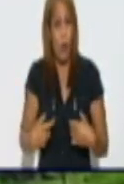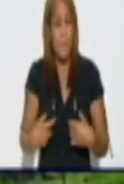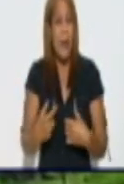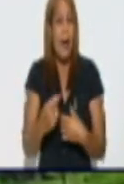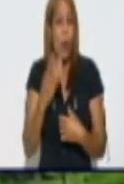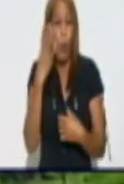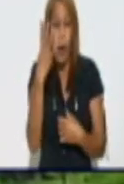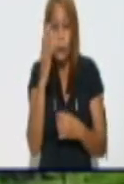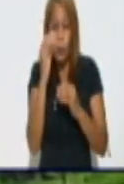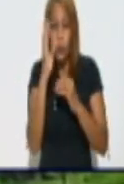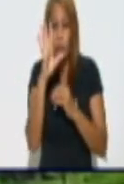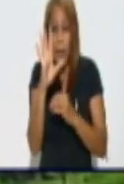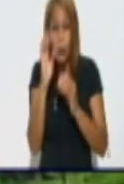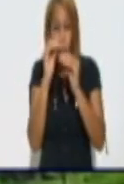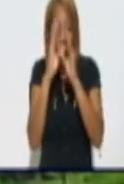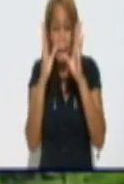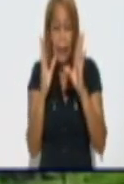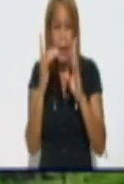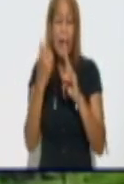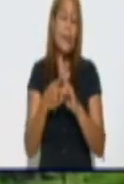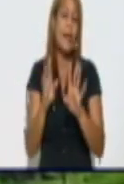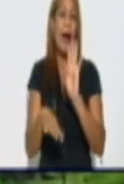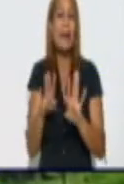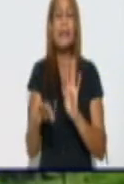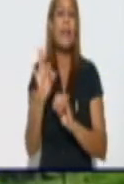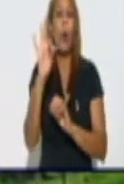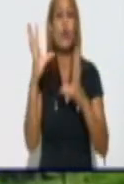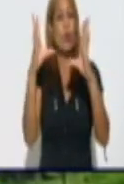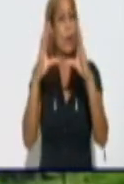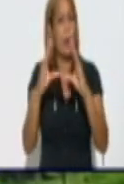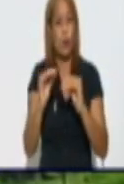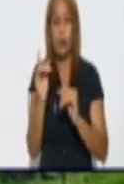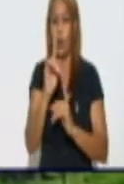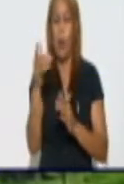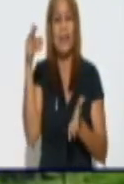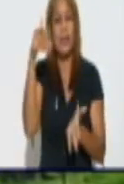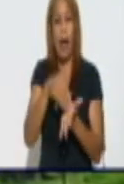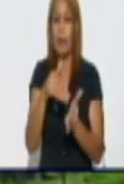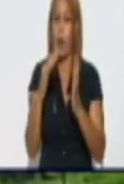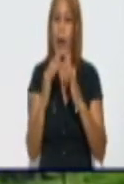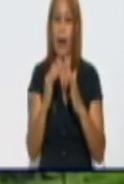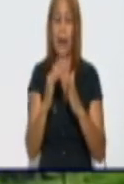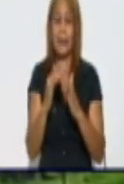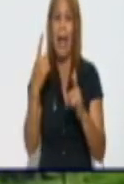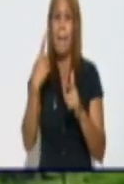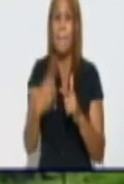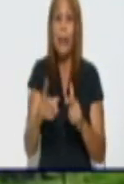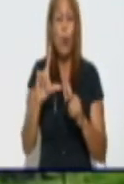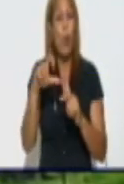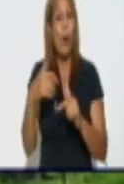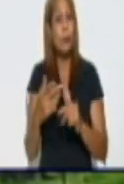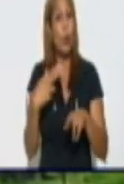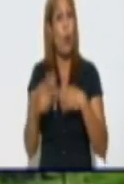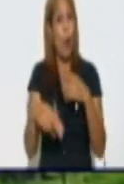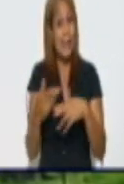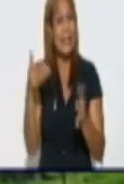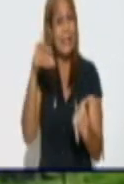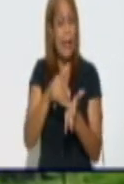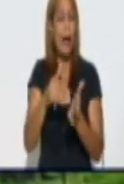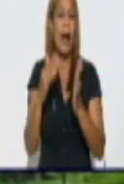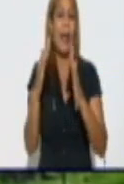noche todavía no han llegado a la casa. Pero cuando lo hacen, traen la satisfacción de que cumplieron con el deber del día.